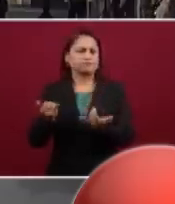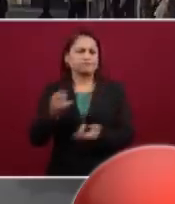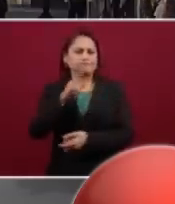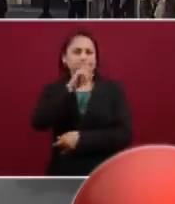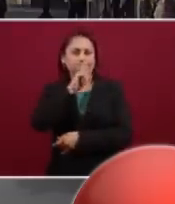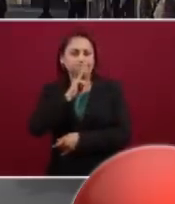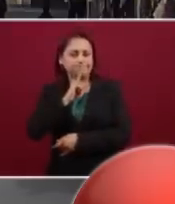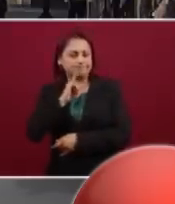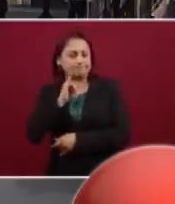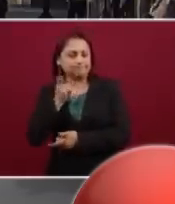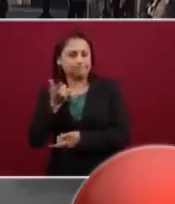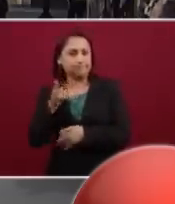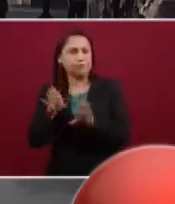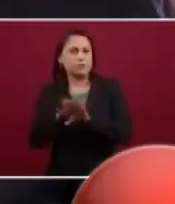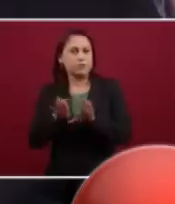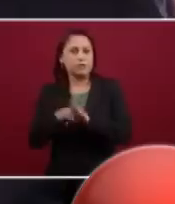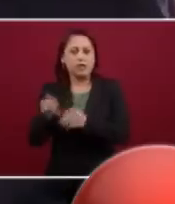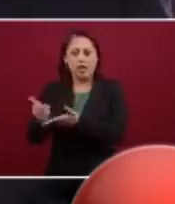para seguir protegiendo